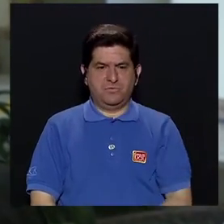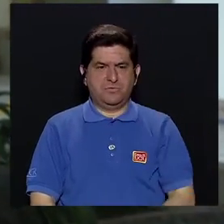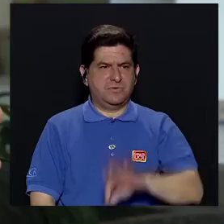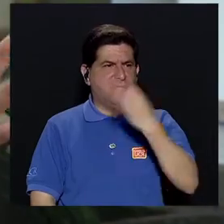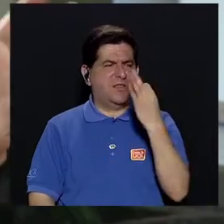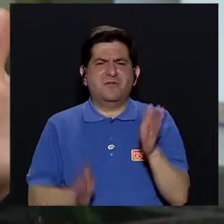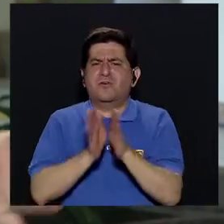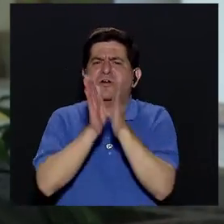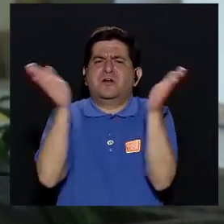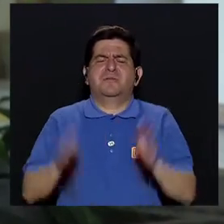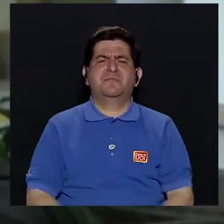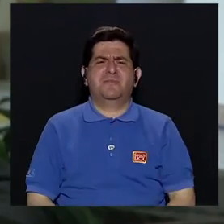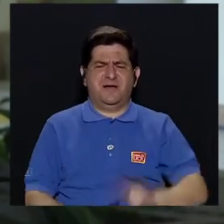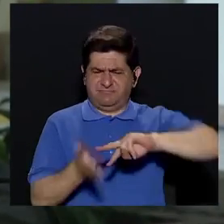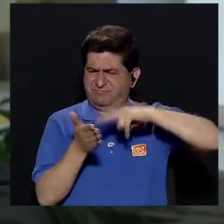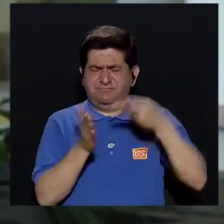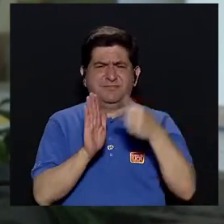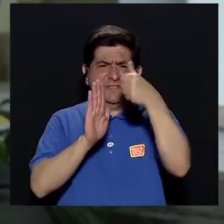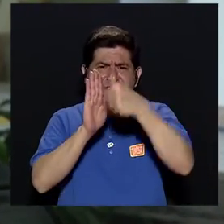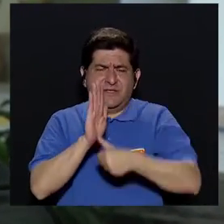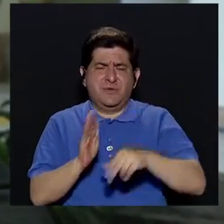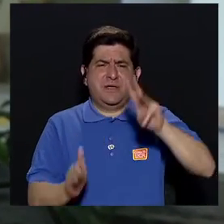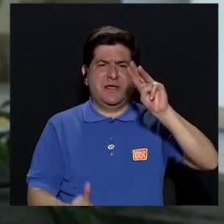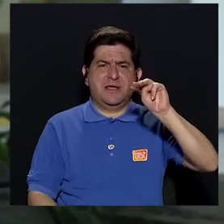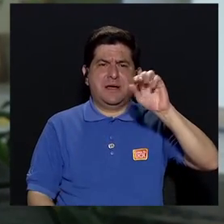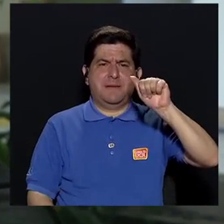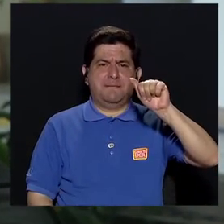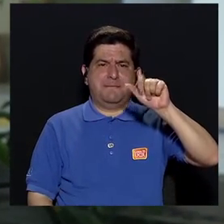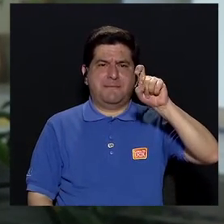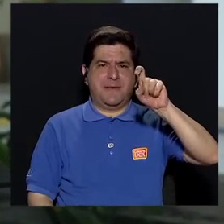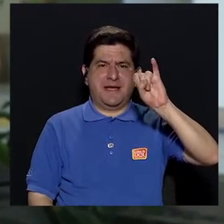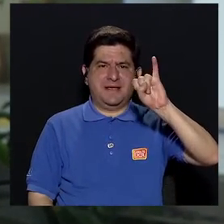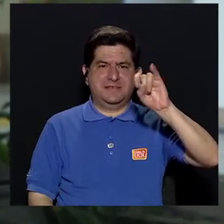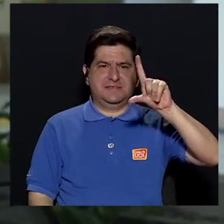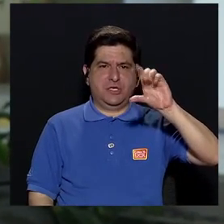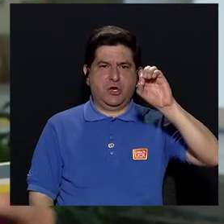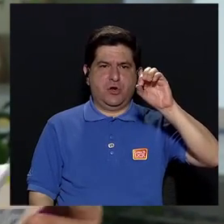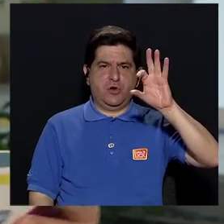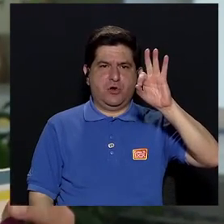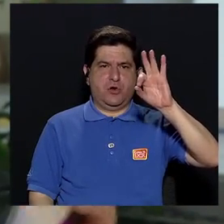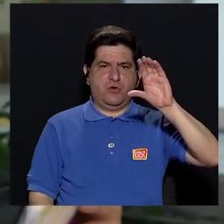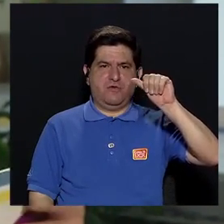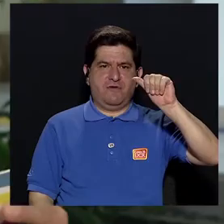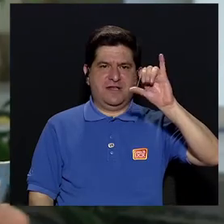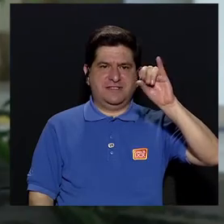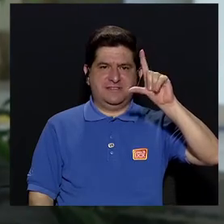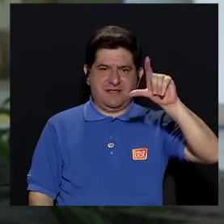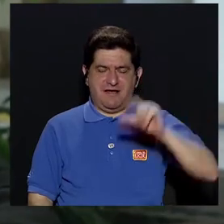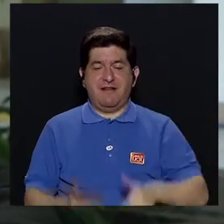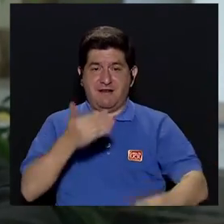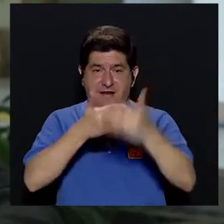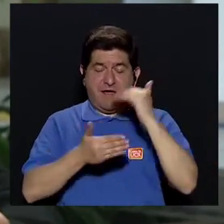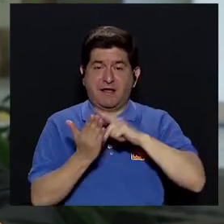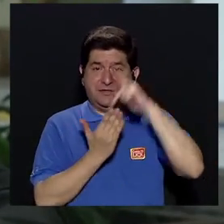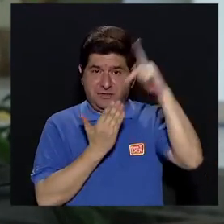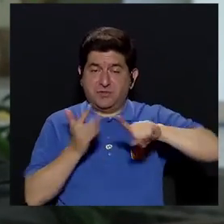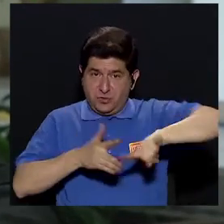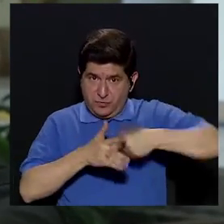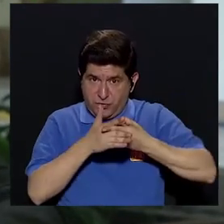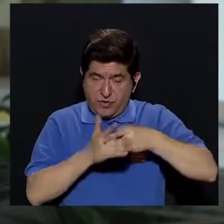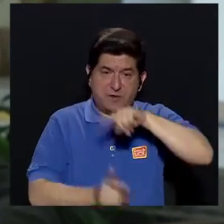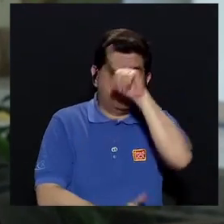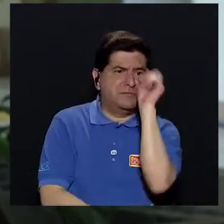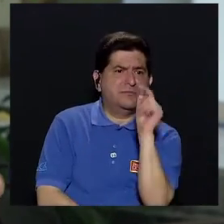preguntándole de una manera como más general qué podemos entender por cirugía maxilofacial, porque de pronto ahora conversábamos antes de iniciar el